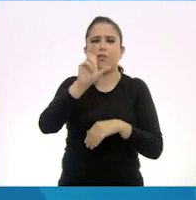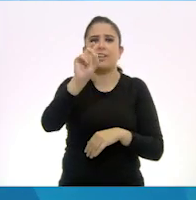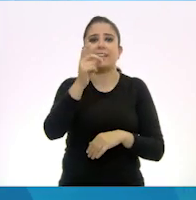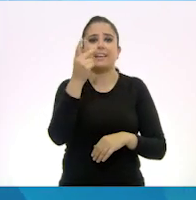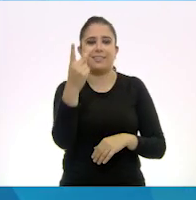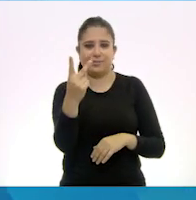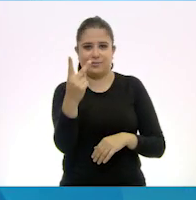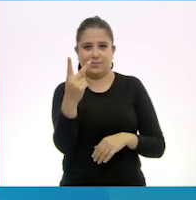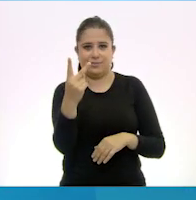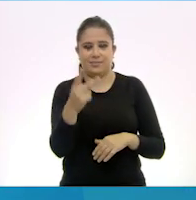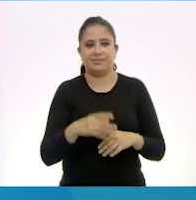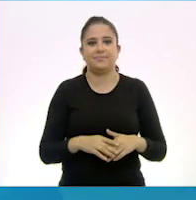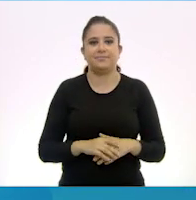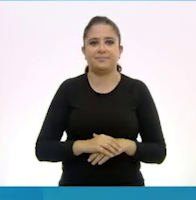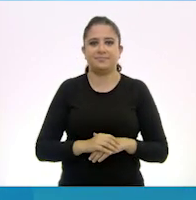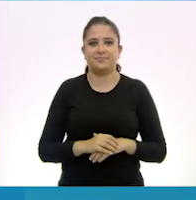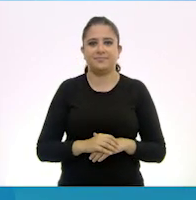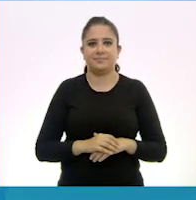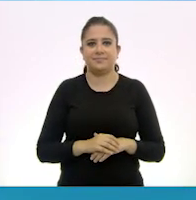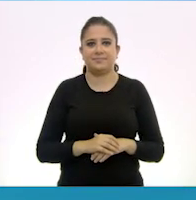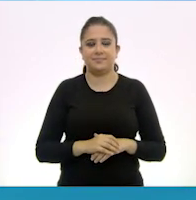32.